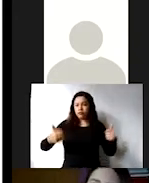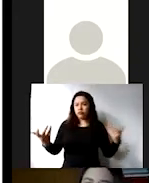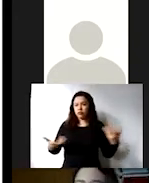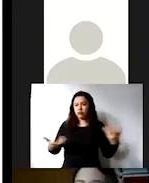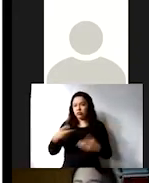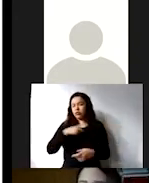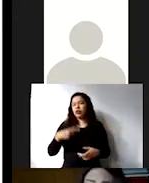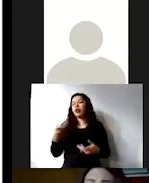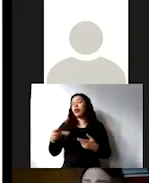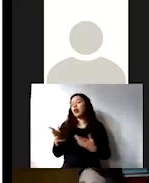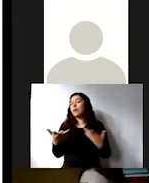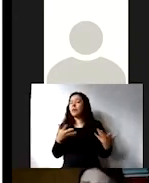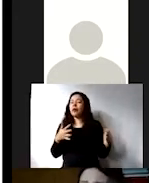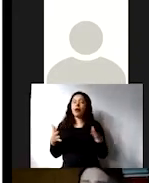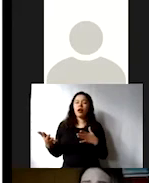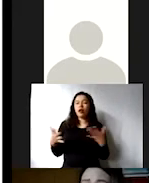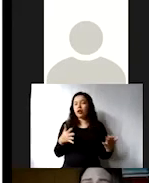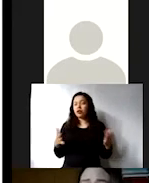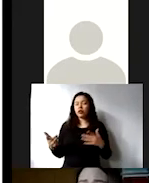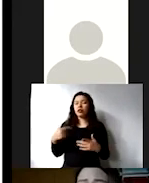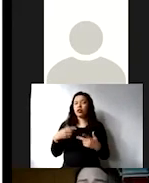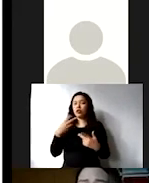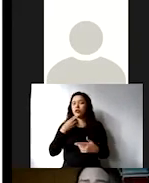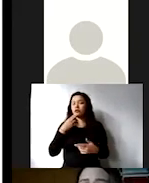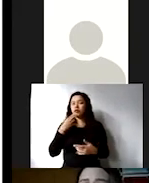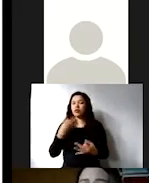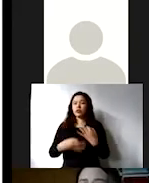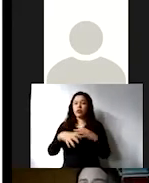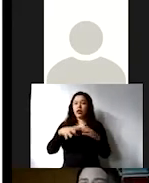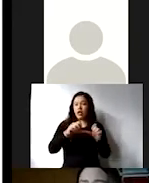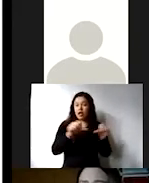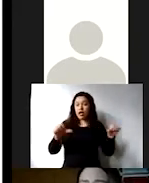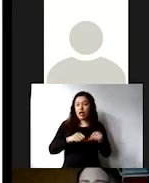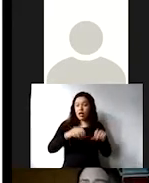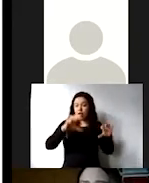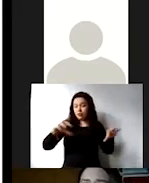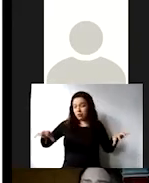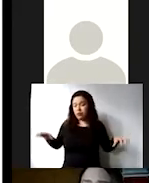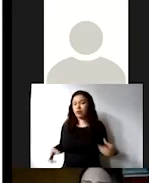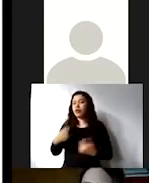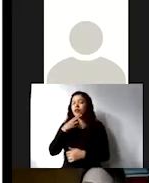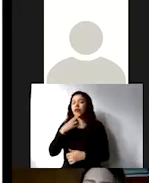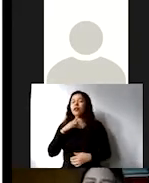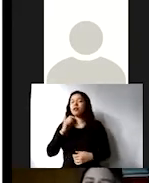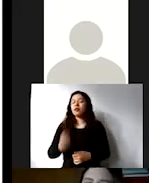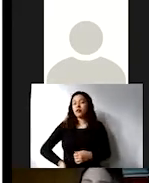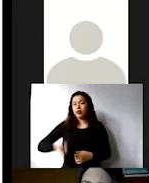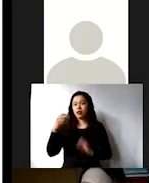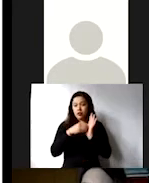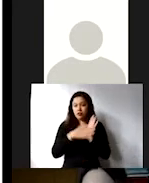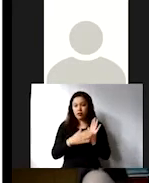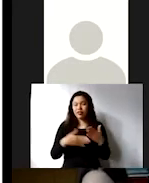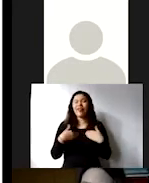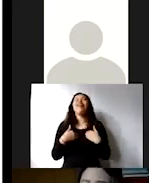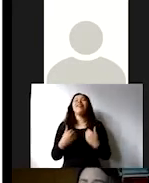más o menos, y literal esto funciona para todos los sectores, es entender muy bien primero qué es la agenda, cuáles son los